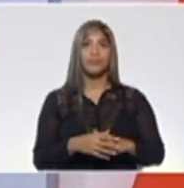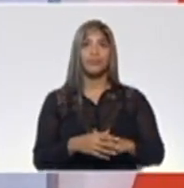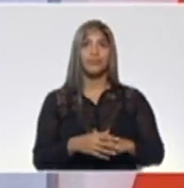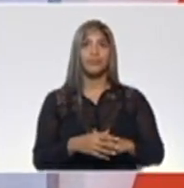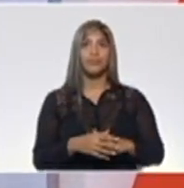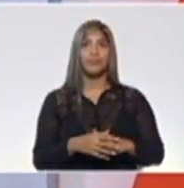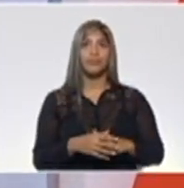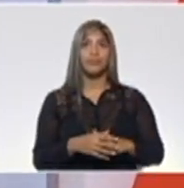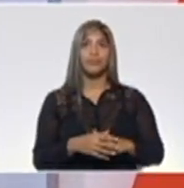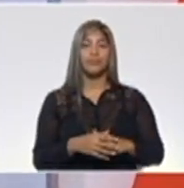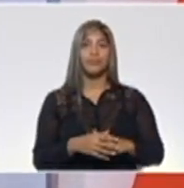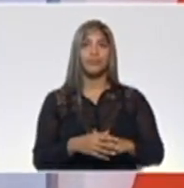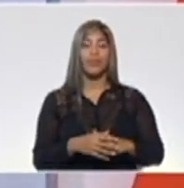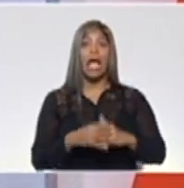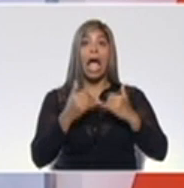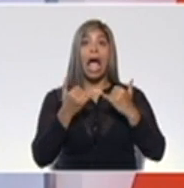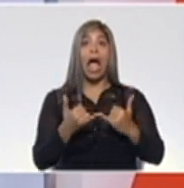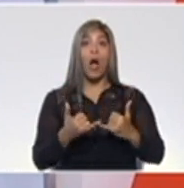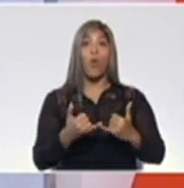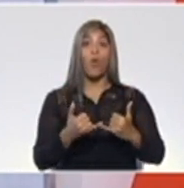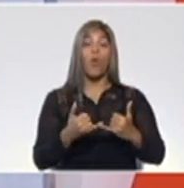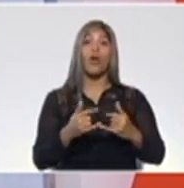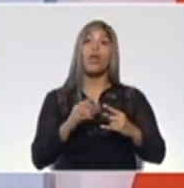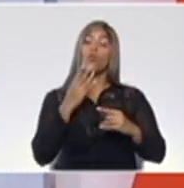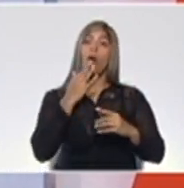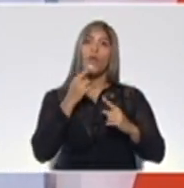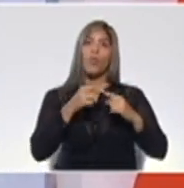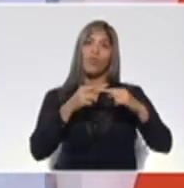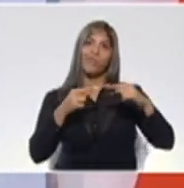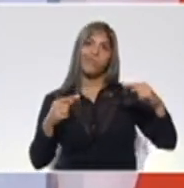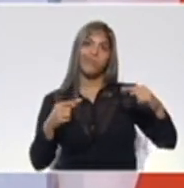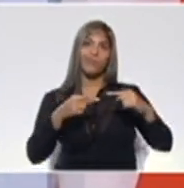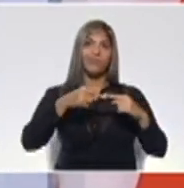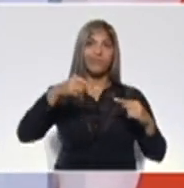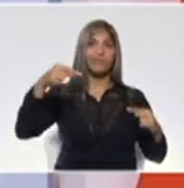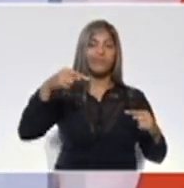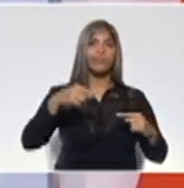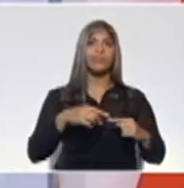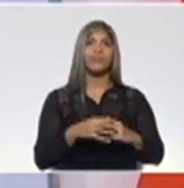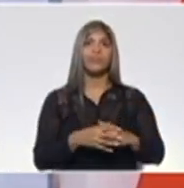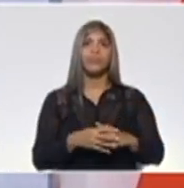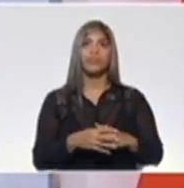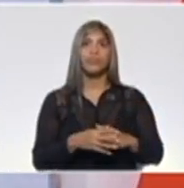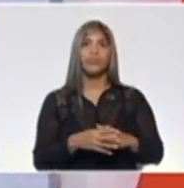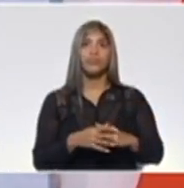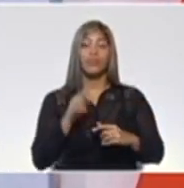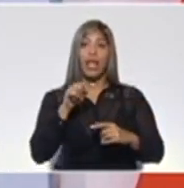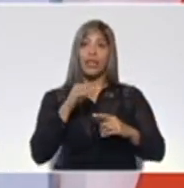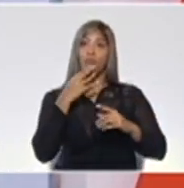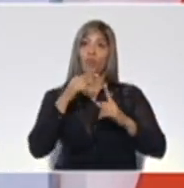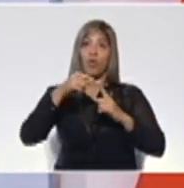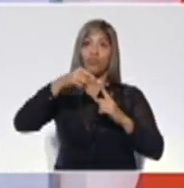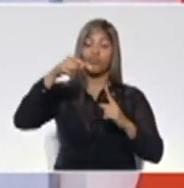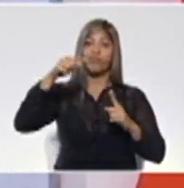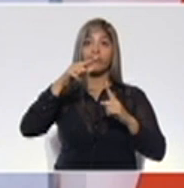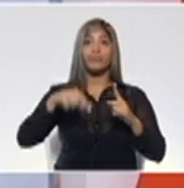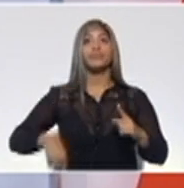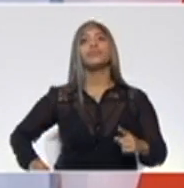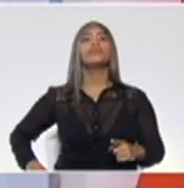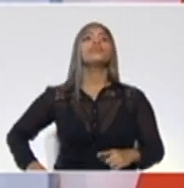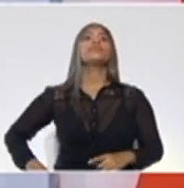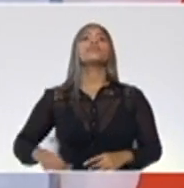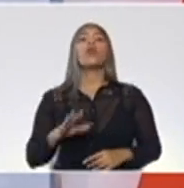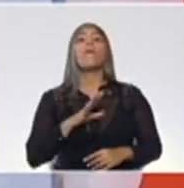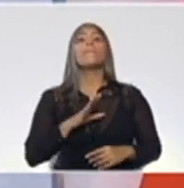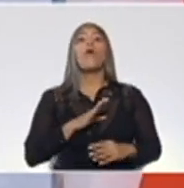Como nos hablan de rectas perpendiculares, la perpendicularidad nos los va a dar la escuadra con el ángulo de